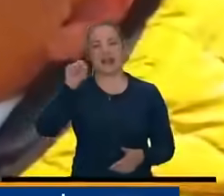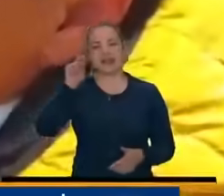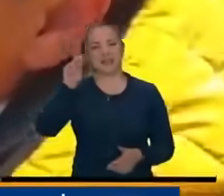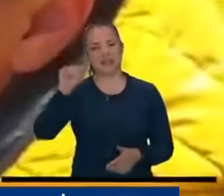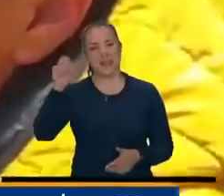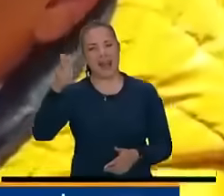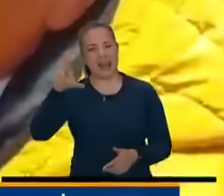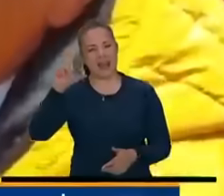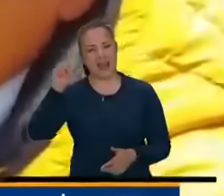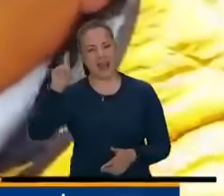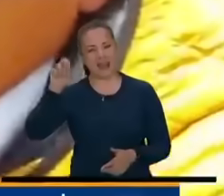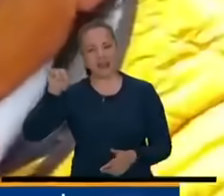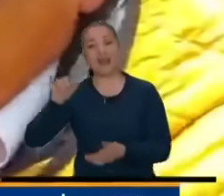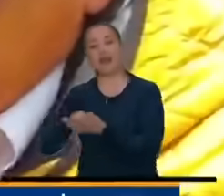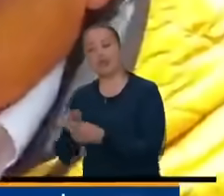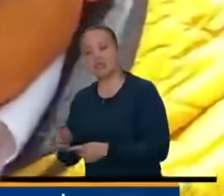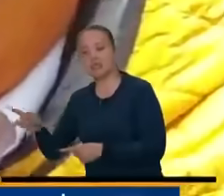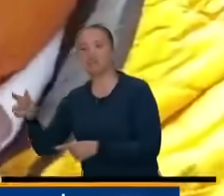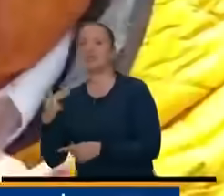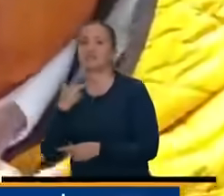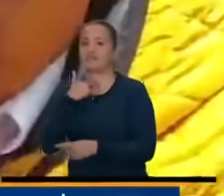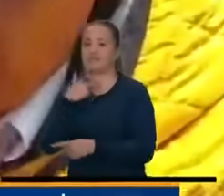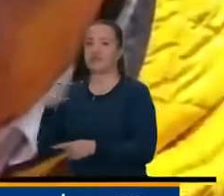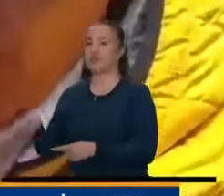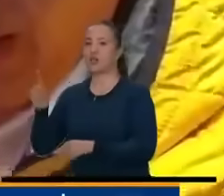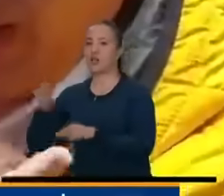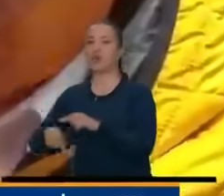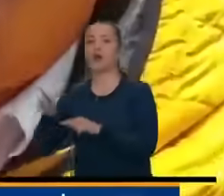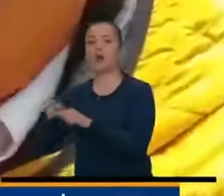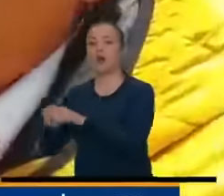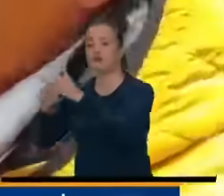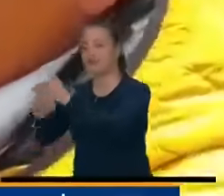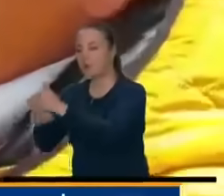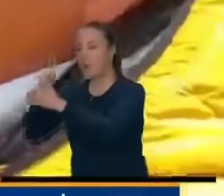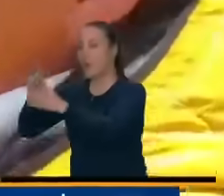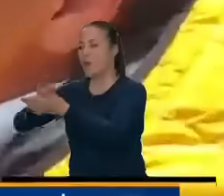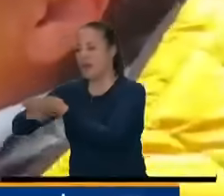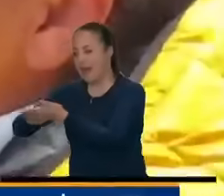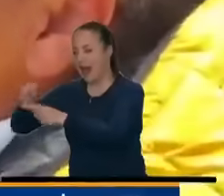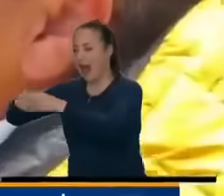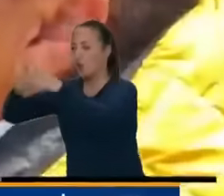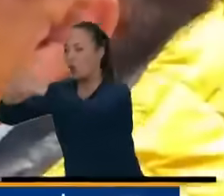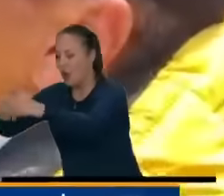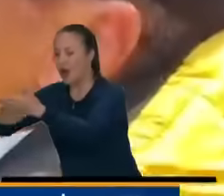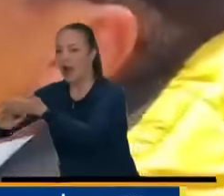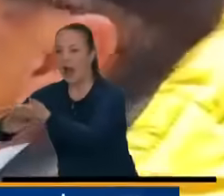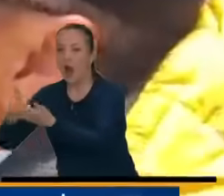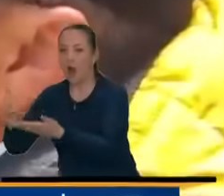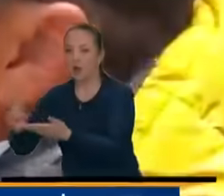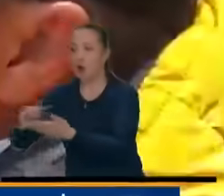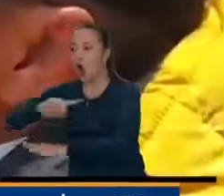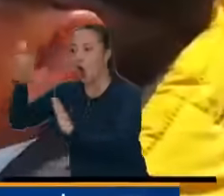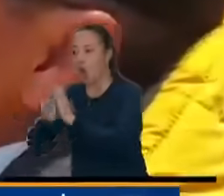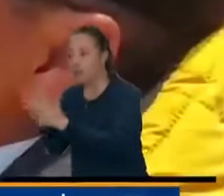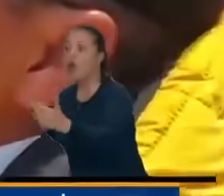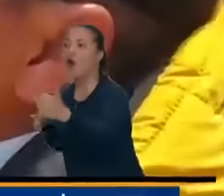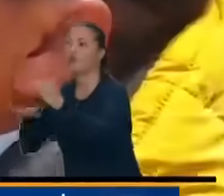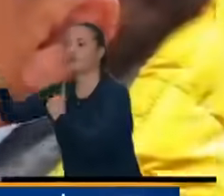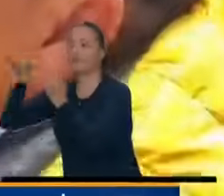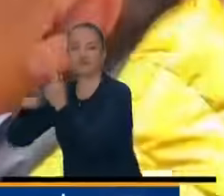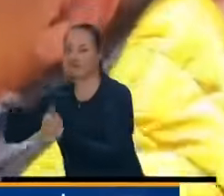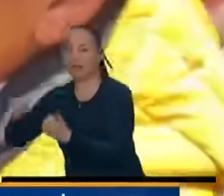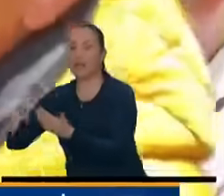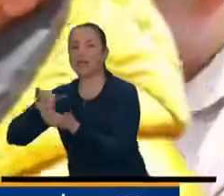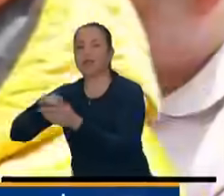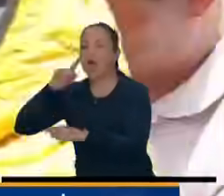tiene unas condiciones de restricción de capacidad por sección vial en algunos tramos, eventualmente posibles afectaciones en